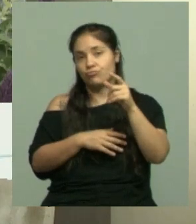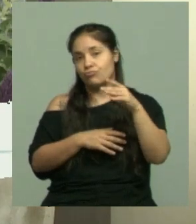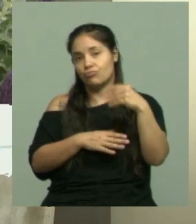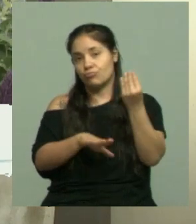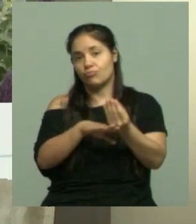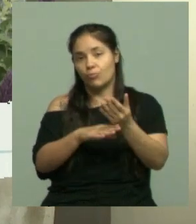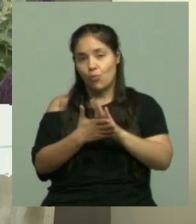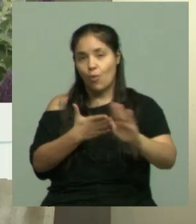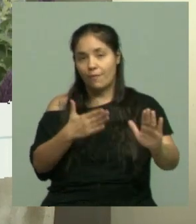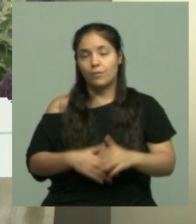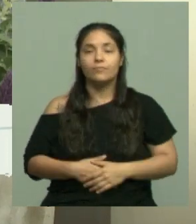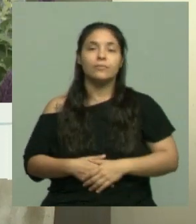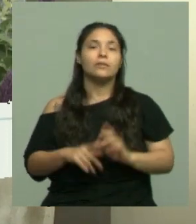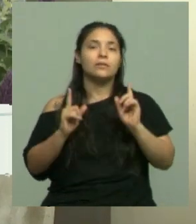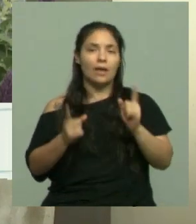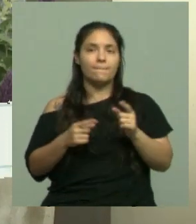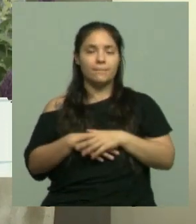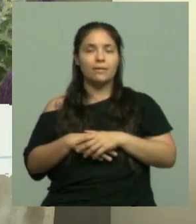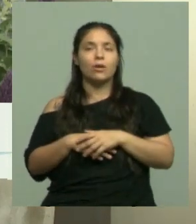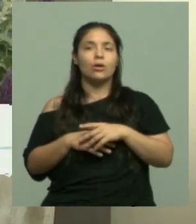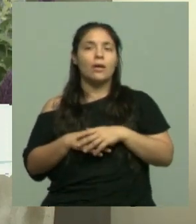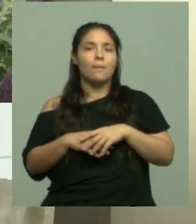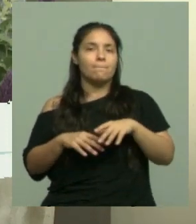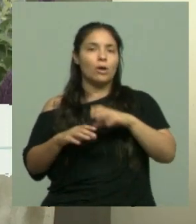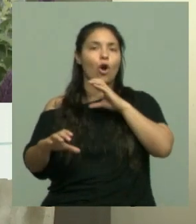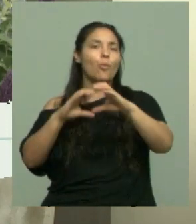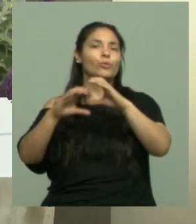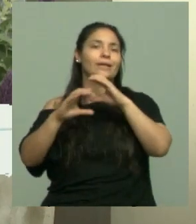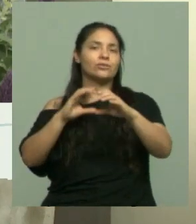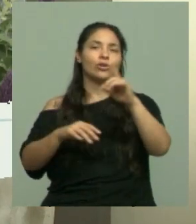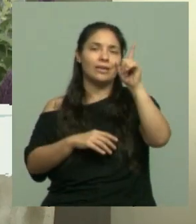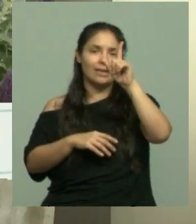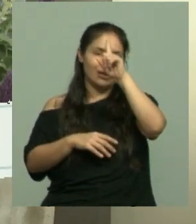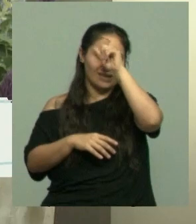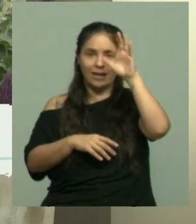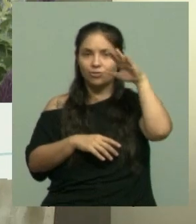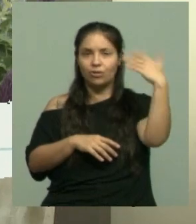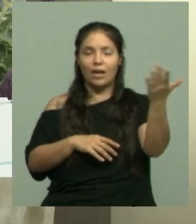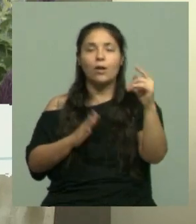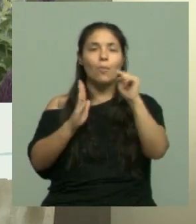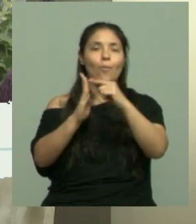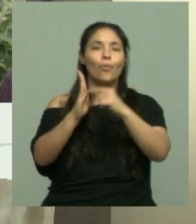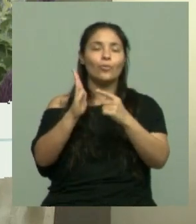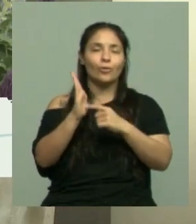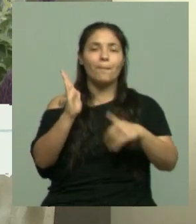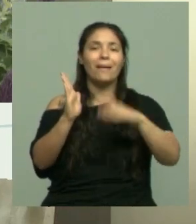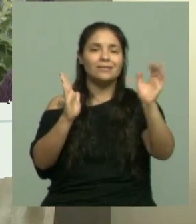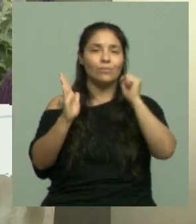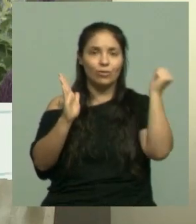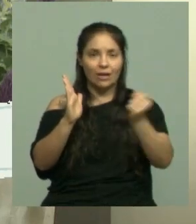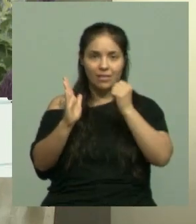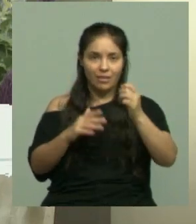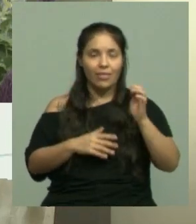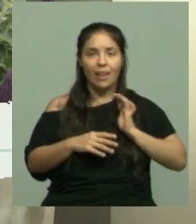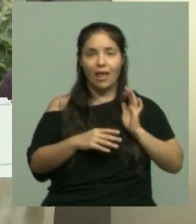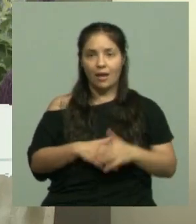que marcaban los medios internacionales de este 2024, los puntos, digamos, destacados de todo el año. Y uno de los puntos